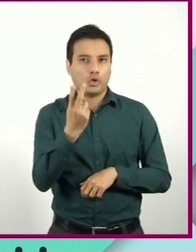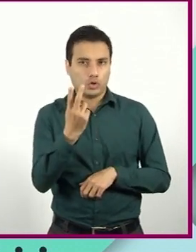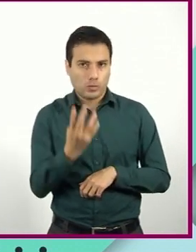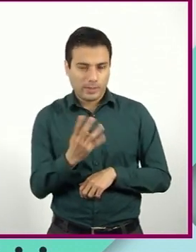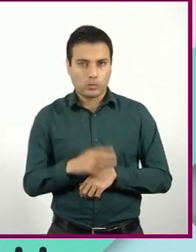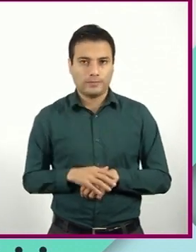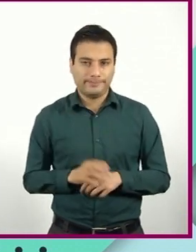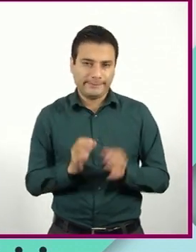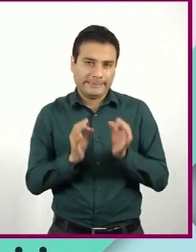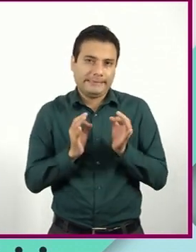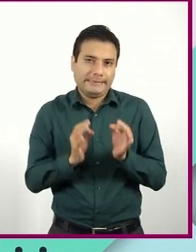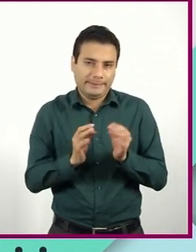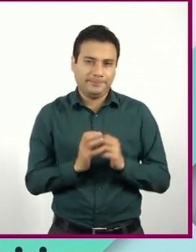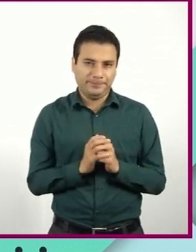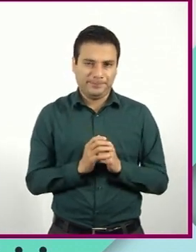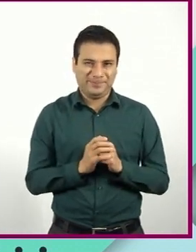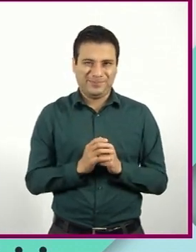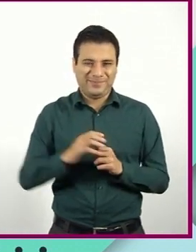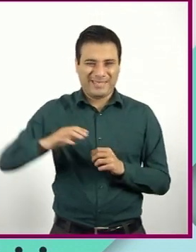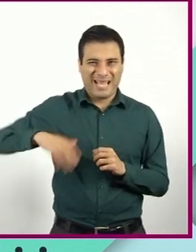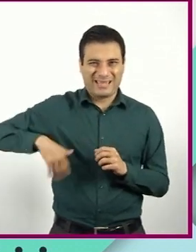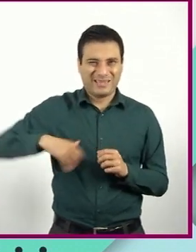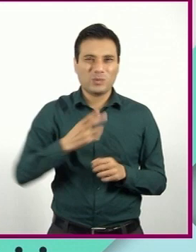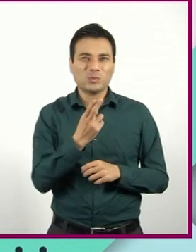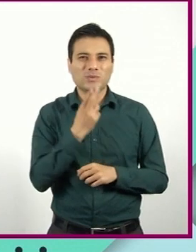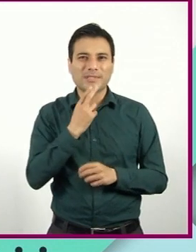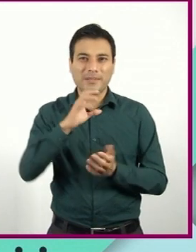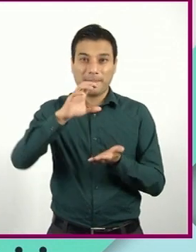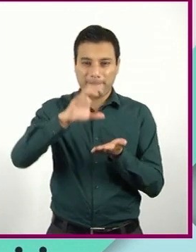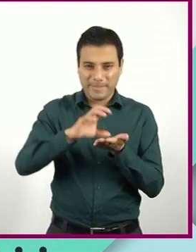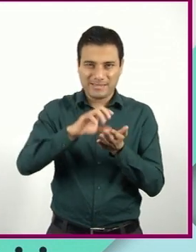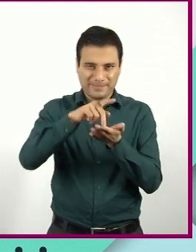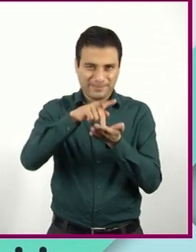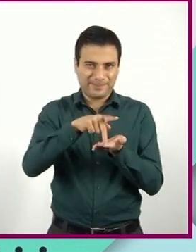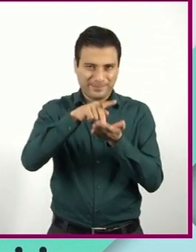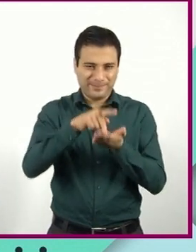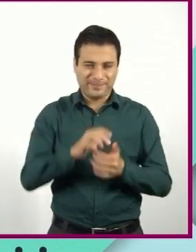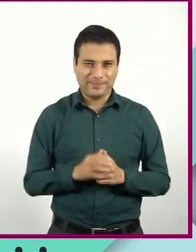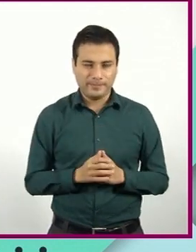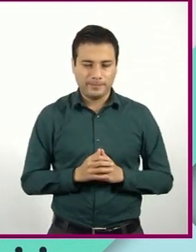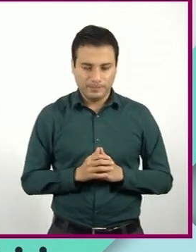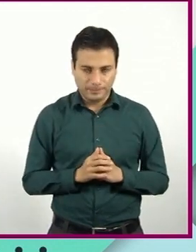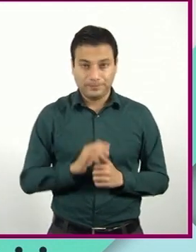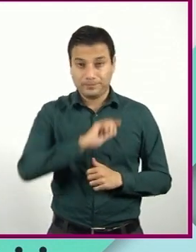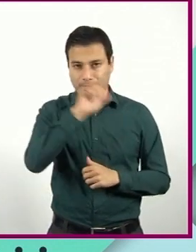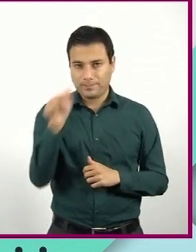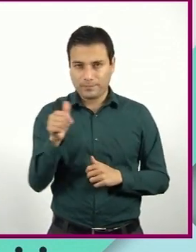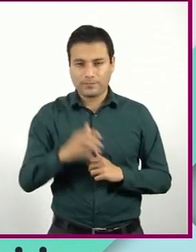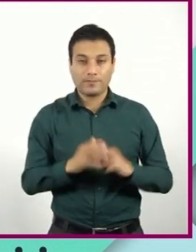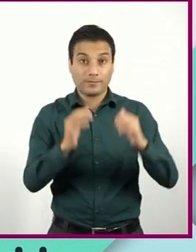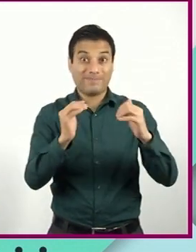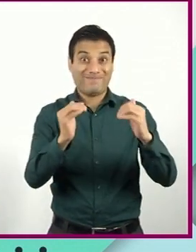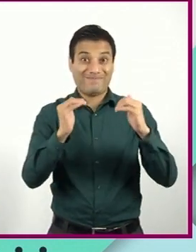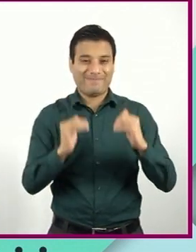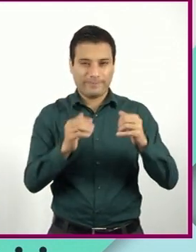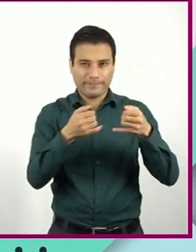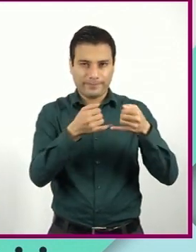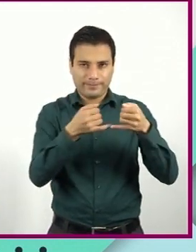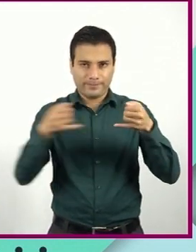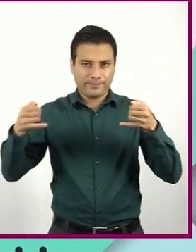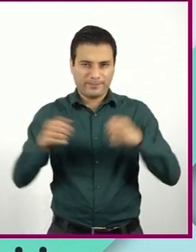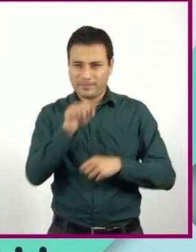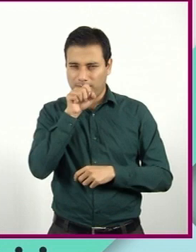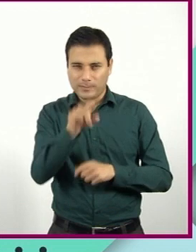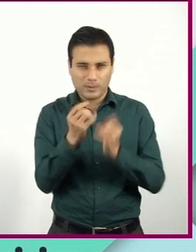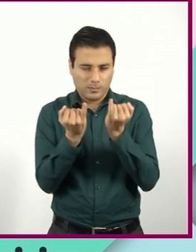que representan las pesas que se usaron para medir la masa del objeto. Después, en un segmento de recta